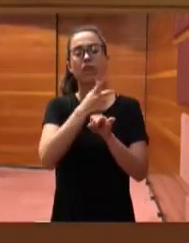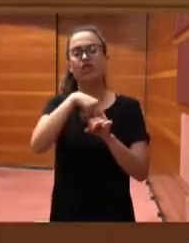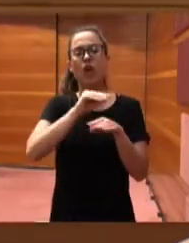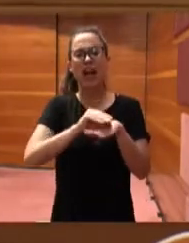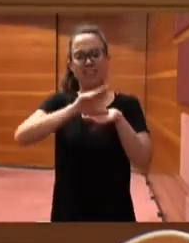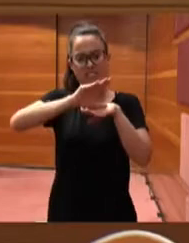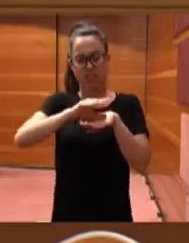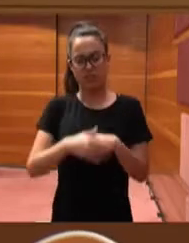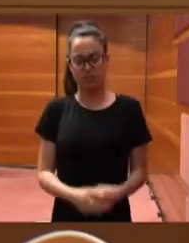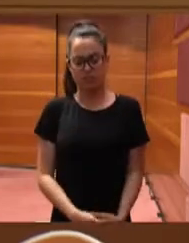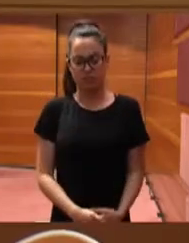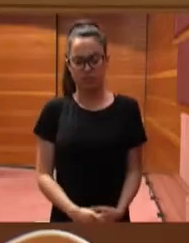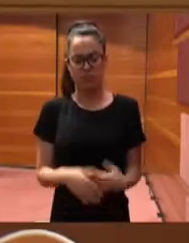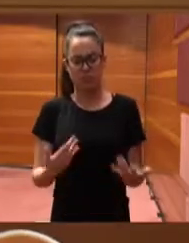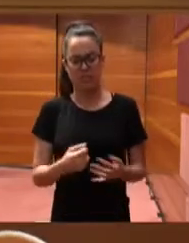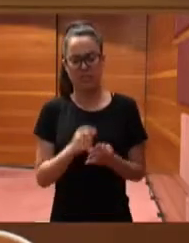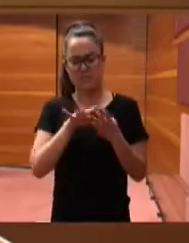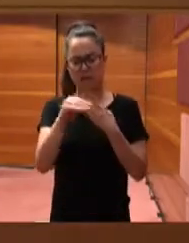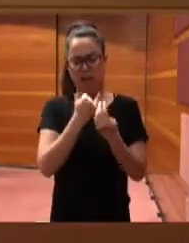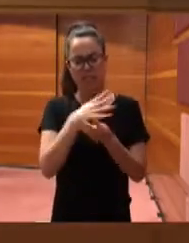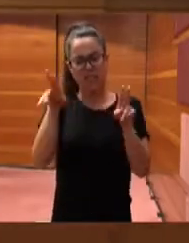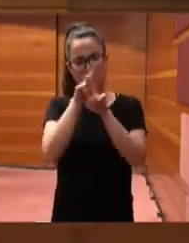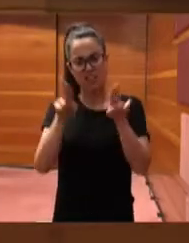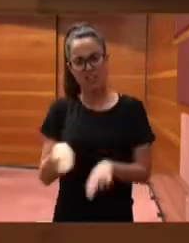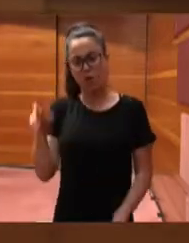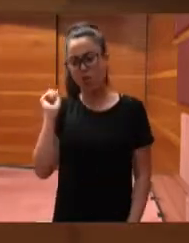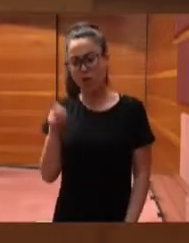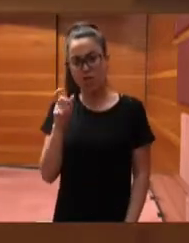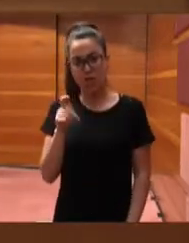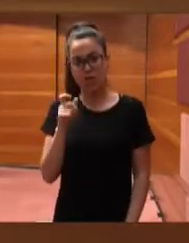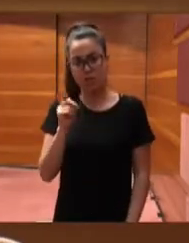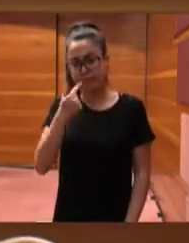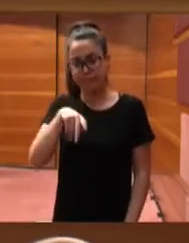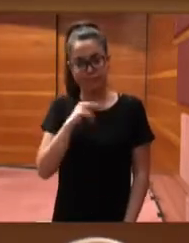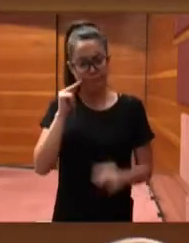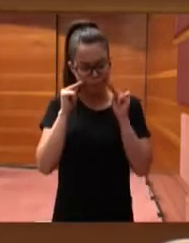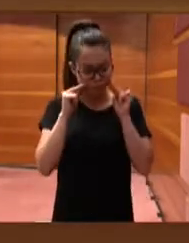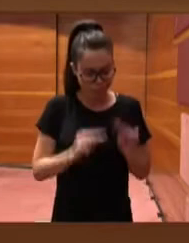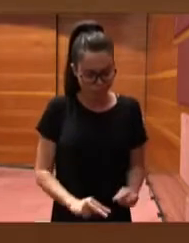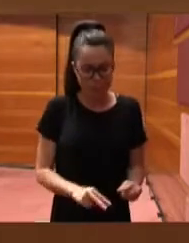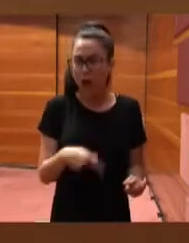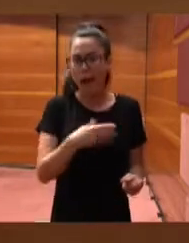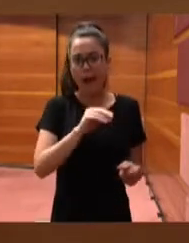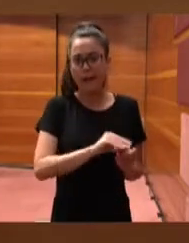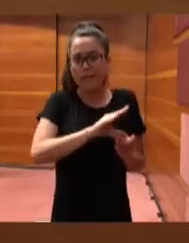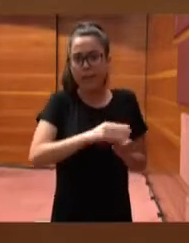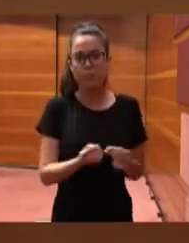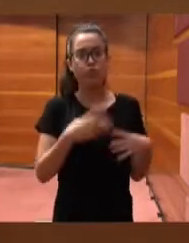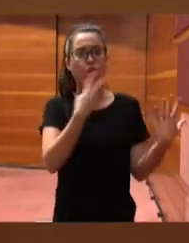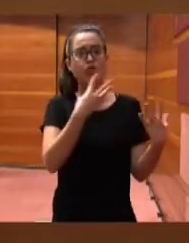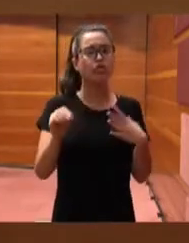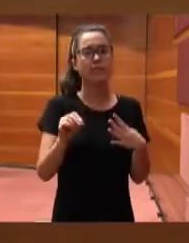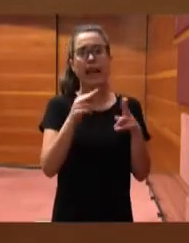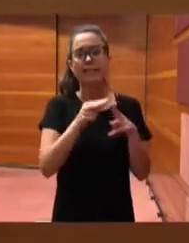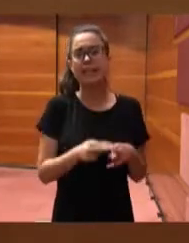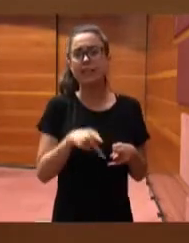cantidad. Y de hecho, el índice de transparencia internacional hasta ahora, al parecer que se va a reformular, solo miraba la cantidad. Hay 80 ítems a publicar. ¿Los has